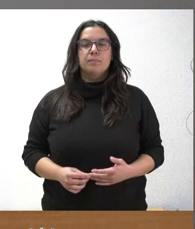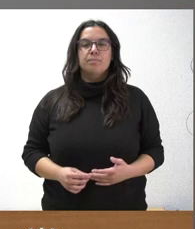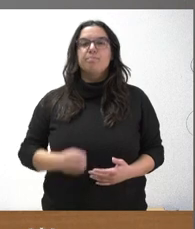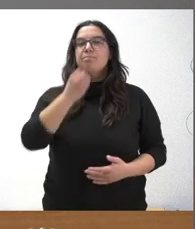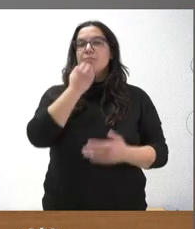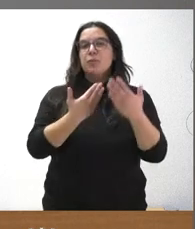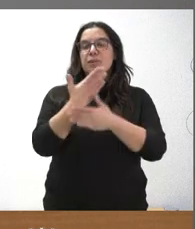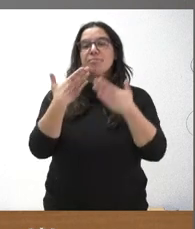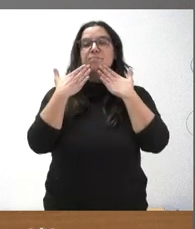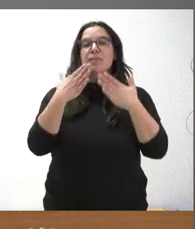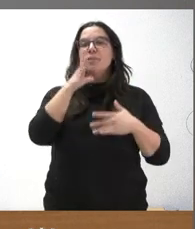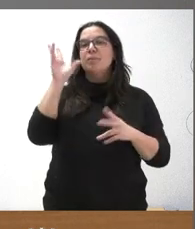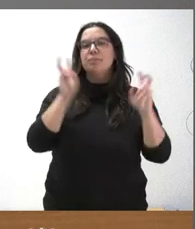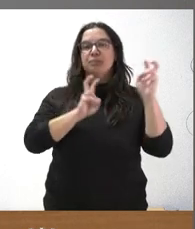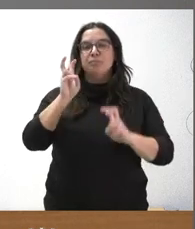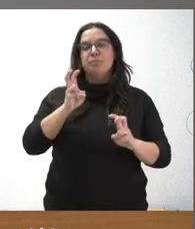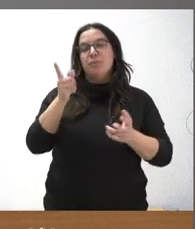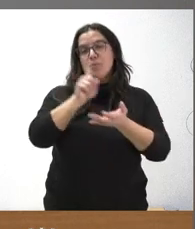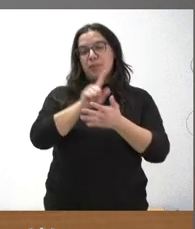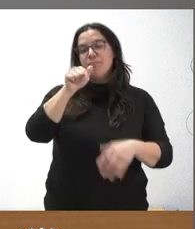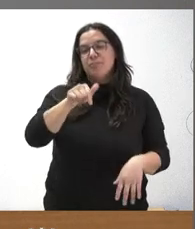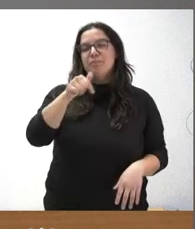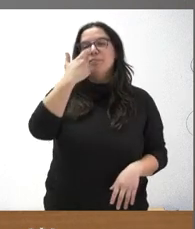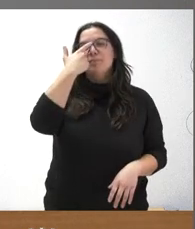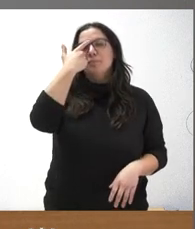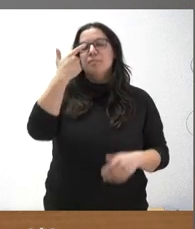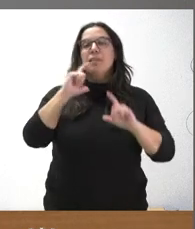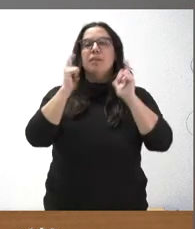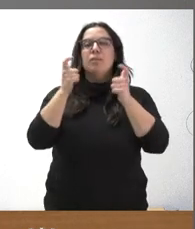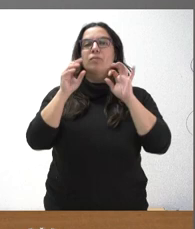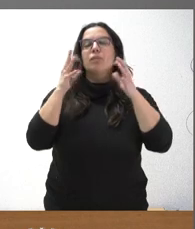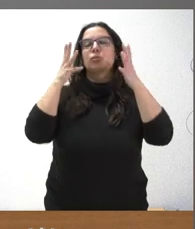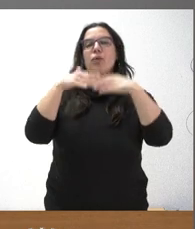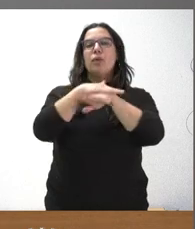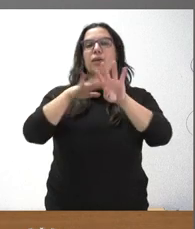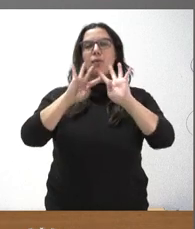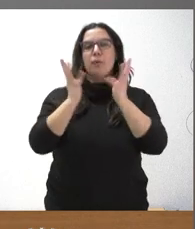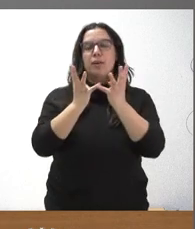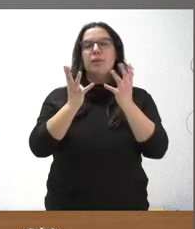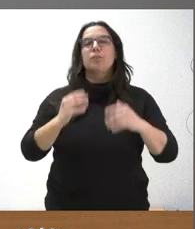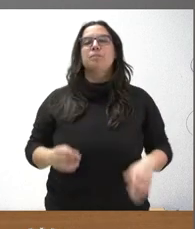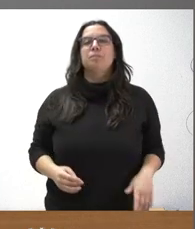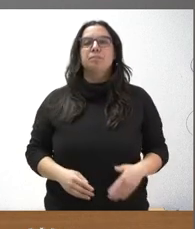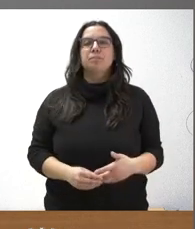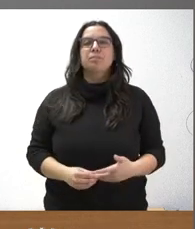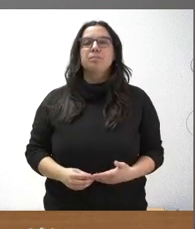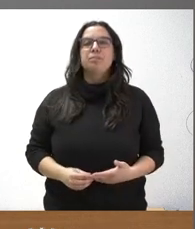buen días y muchas gracias por su presencia una vez más en la reunión del Consejo de